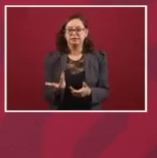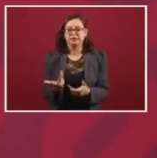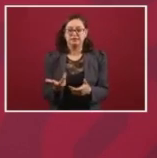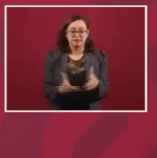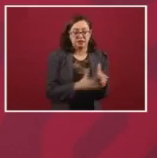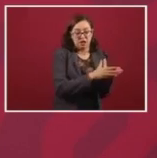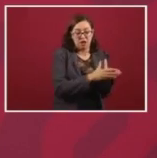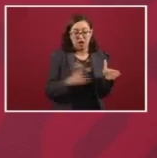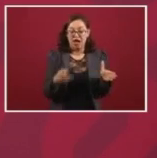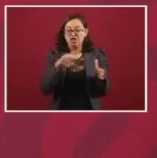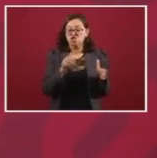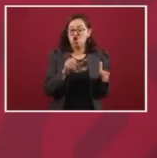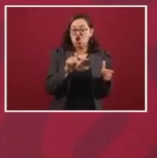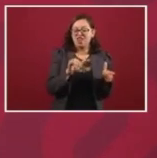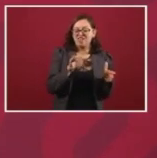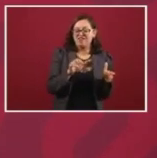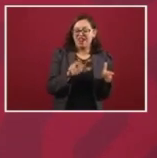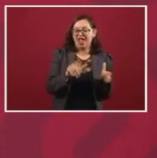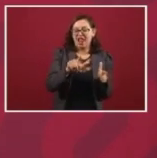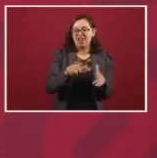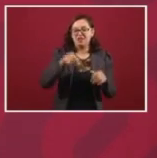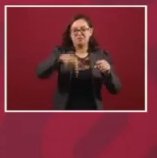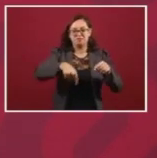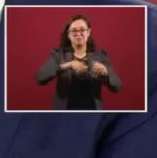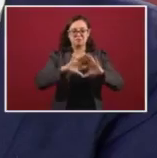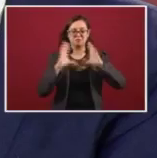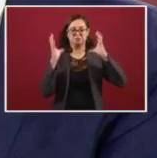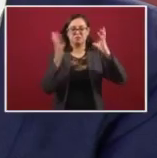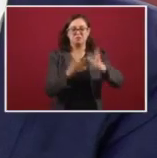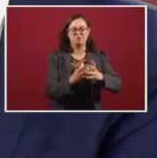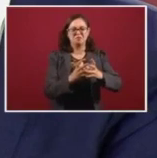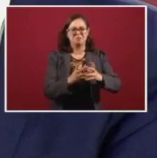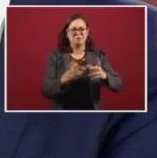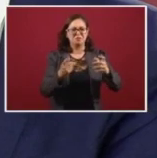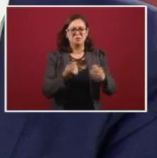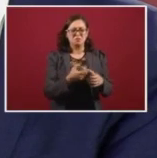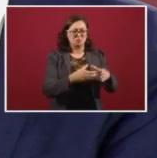cuarto país del mundo con más multimillonarios.